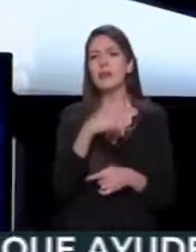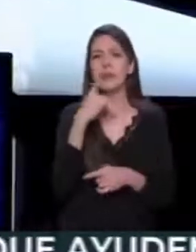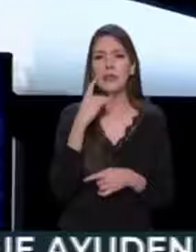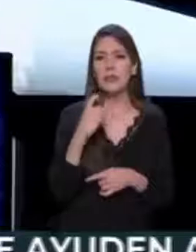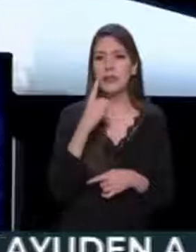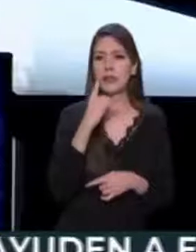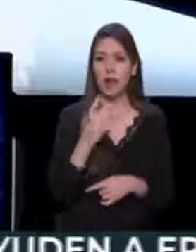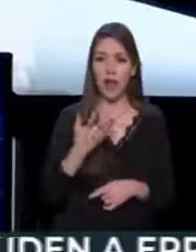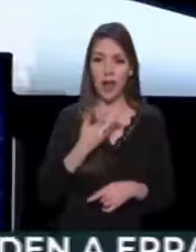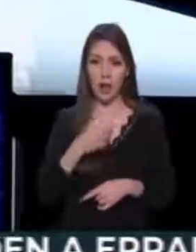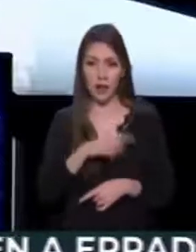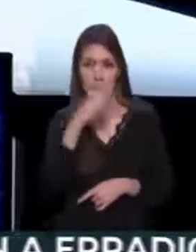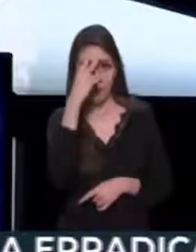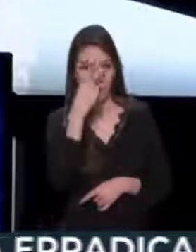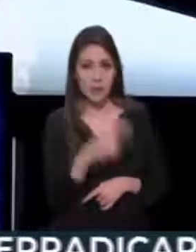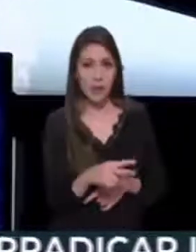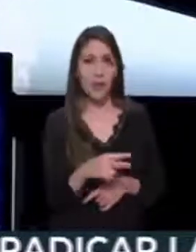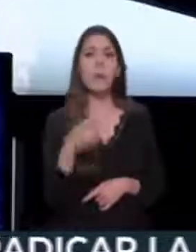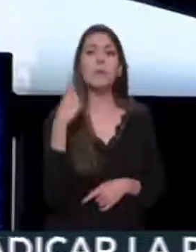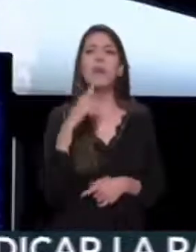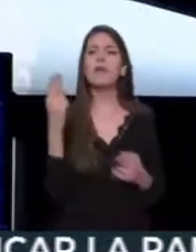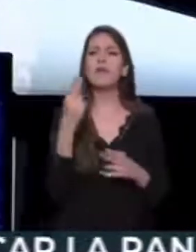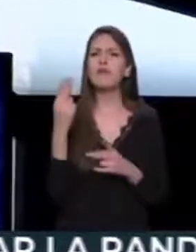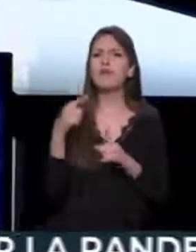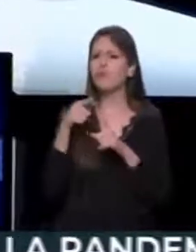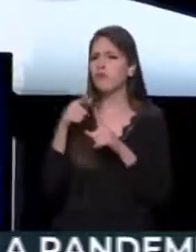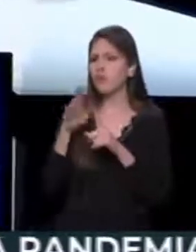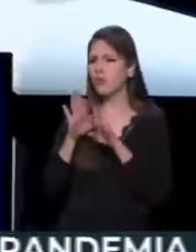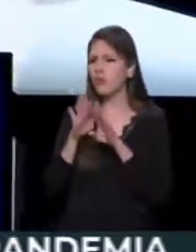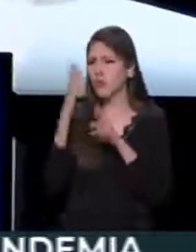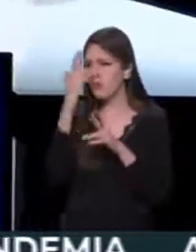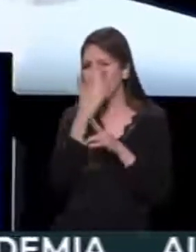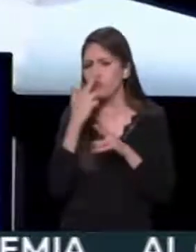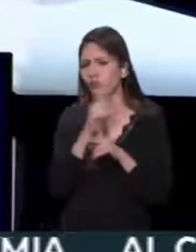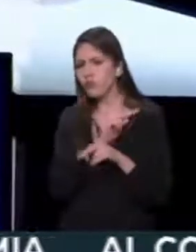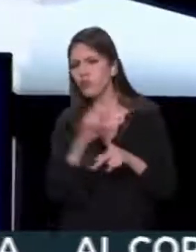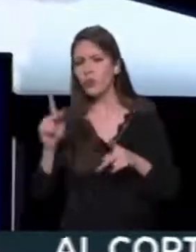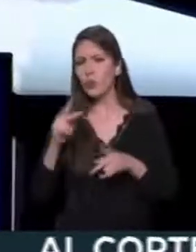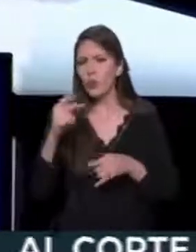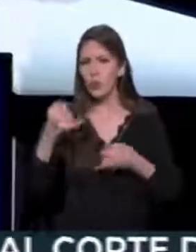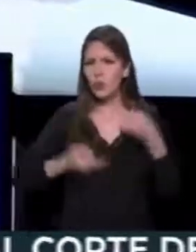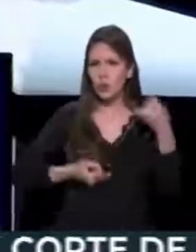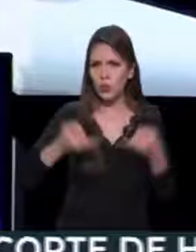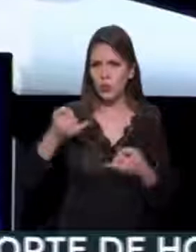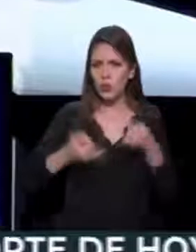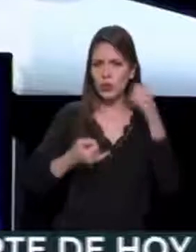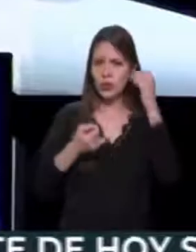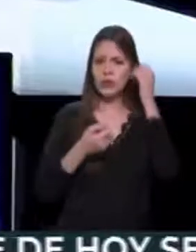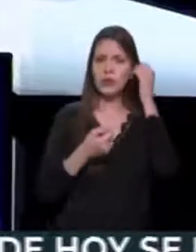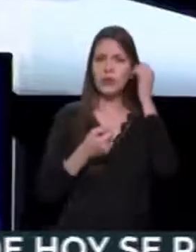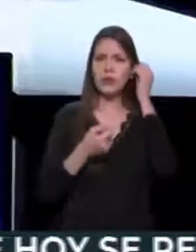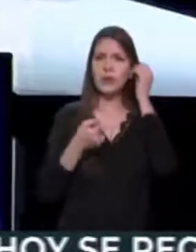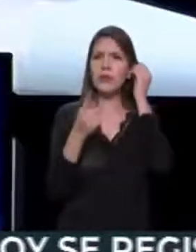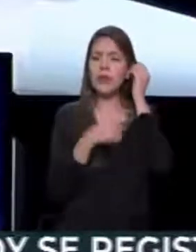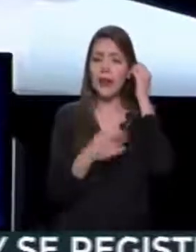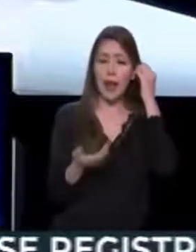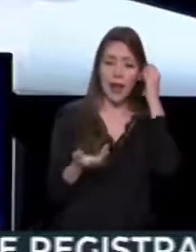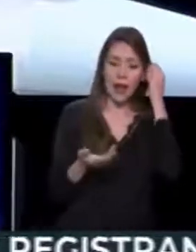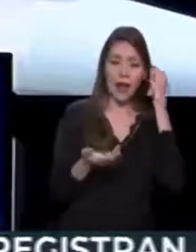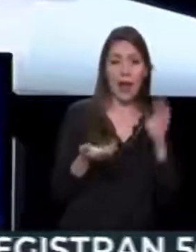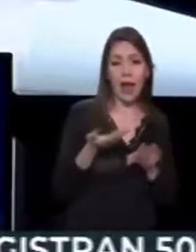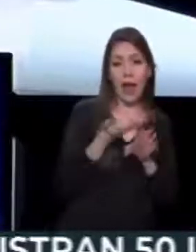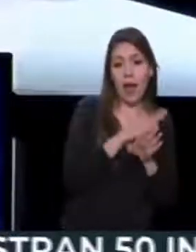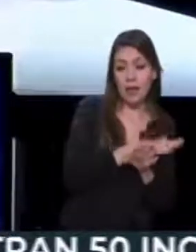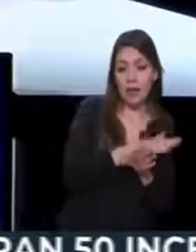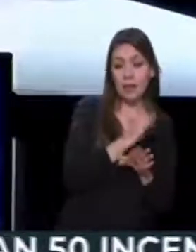México para hacer una revisión del Poder Judicial, querido Víctor, y también de impartidores de justicia de antes y de ahora que han vulnerado